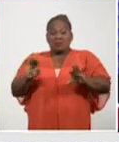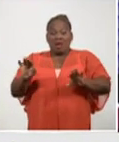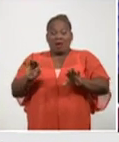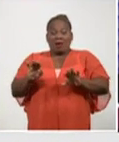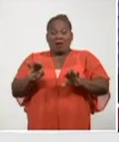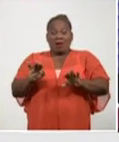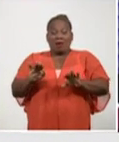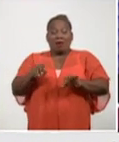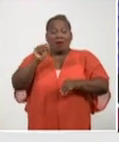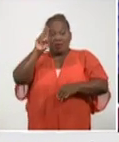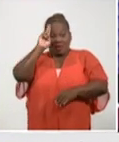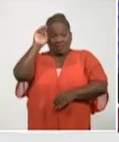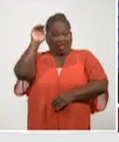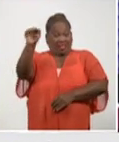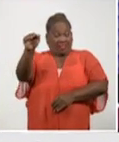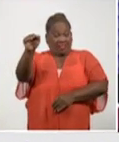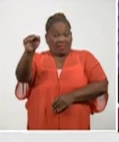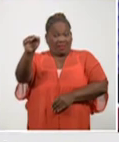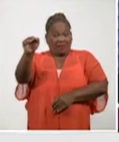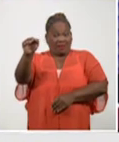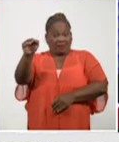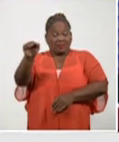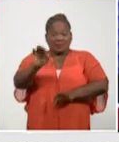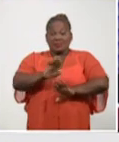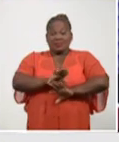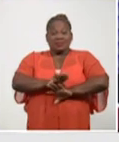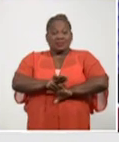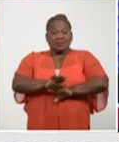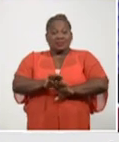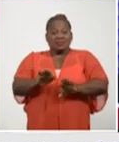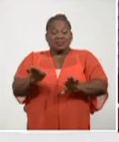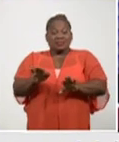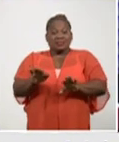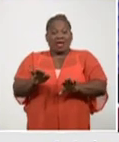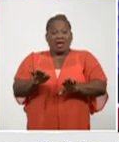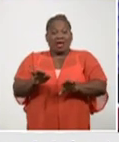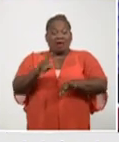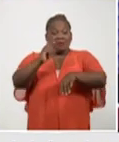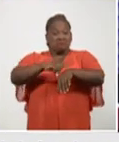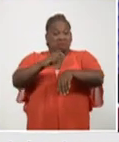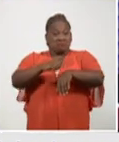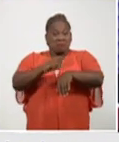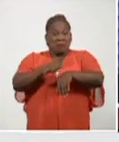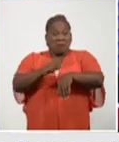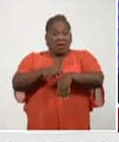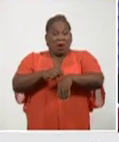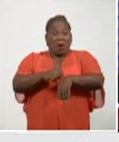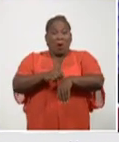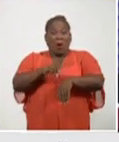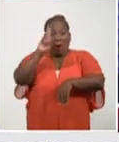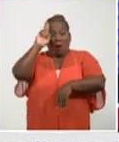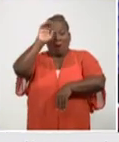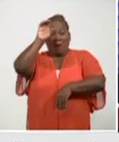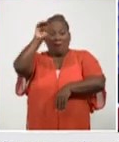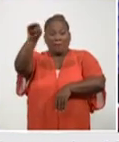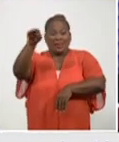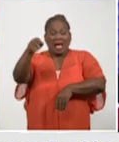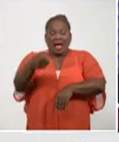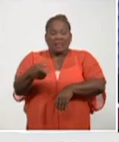fue ingresada, pues realmente la estadía hospitalaria fue muy breve, fue de horas nada